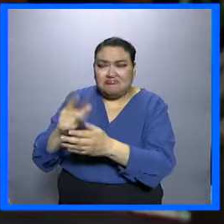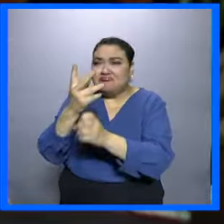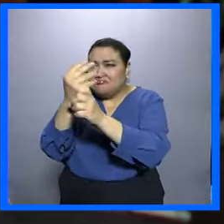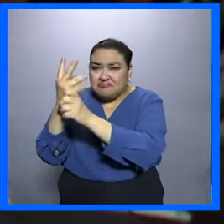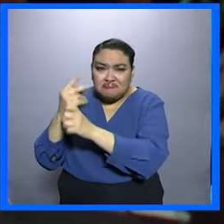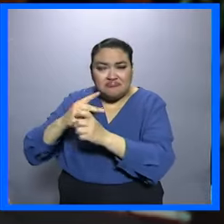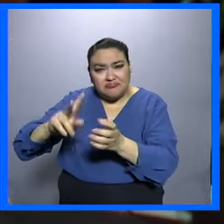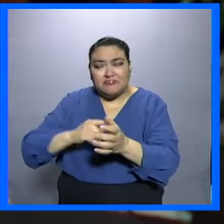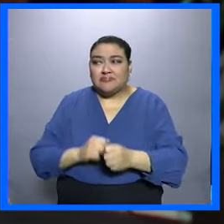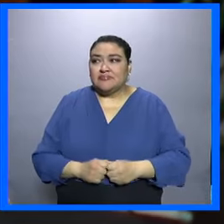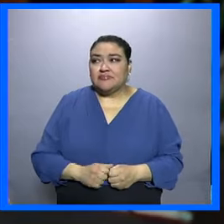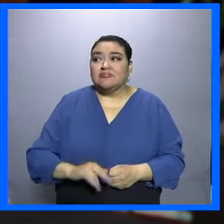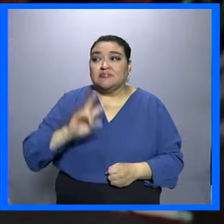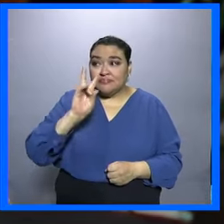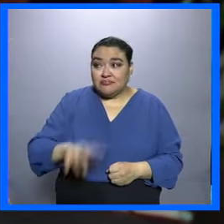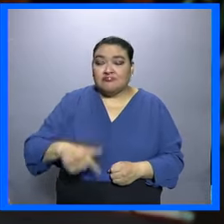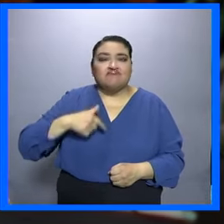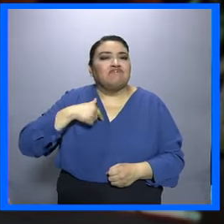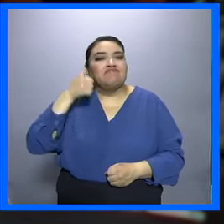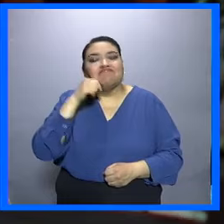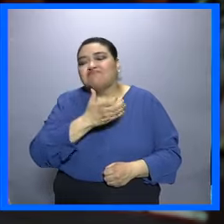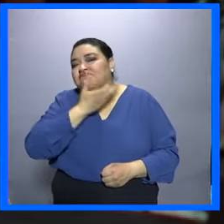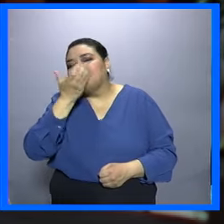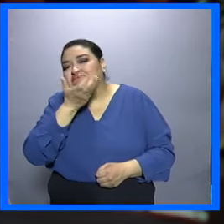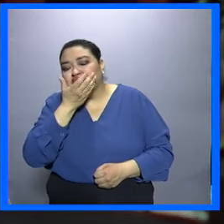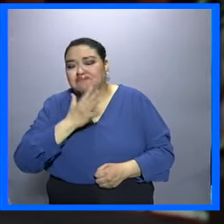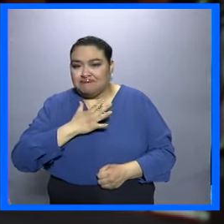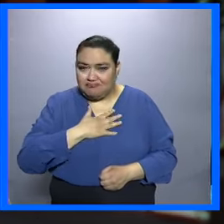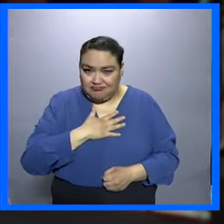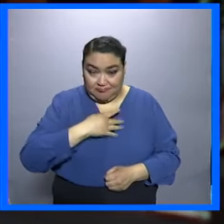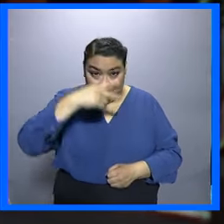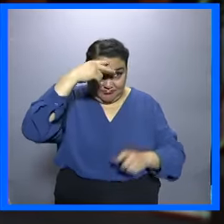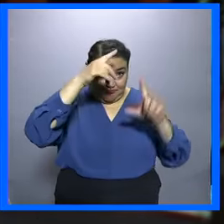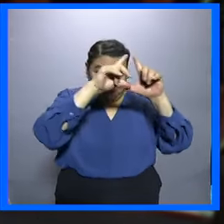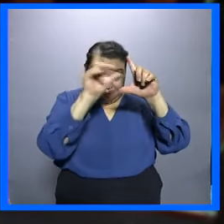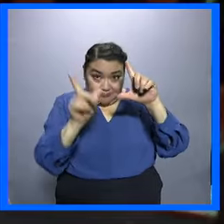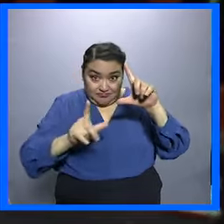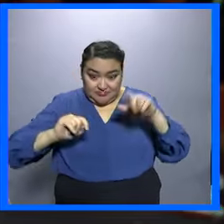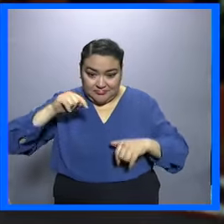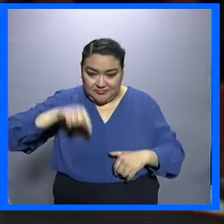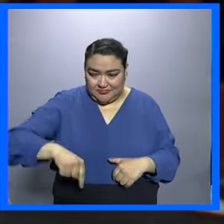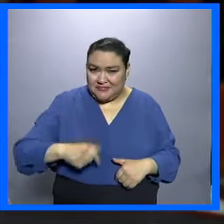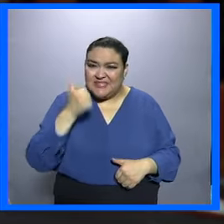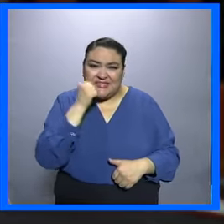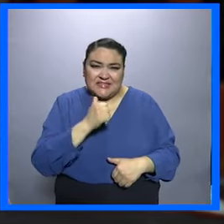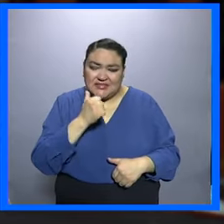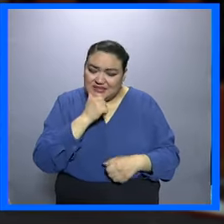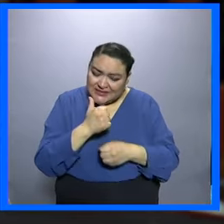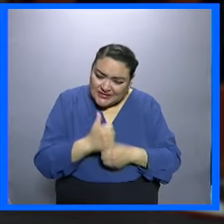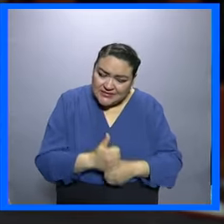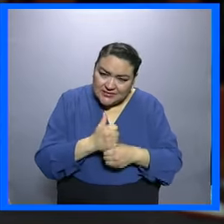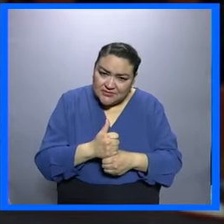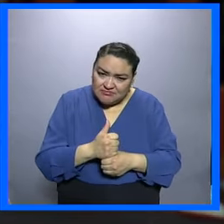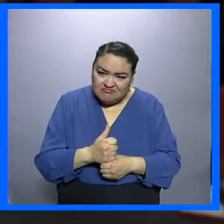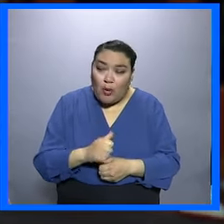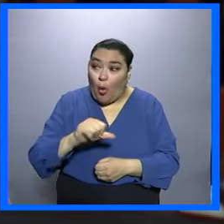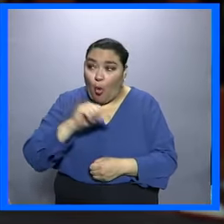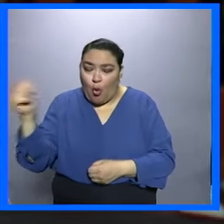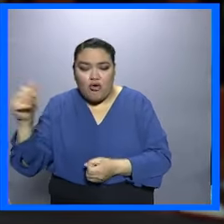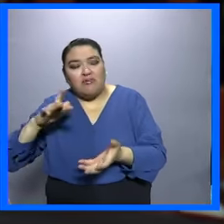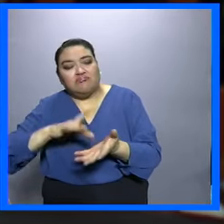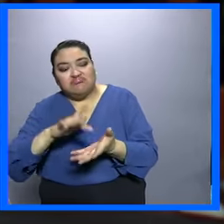reconstrucción. Maravillosamente yo siempre digo que los mexicanos, las mexicanas en las desgracias siempre